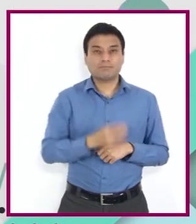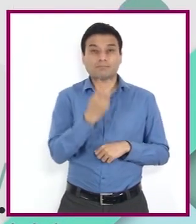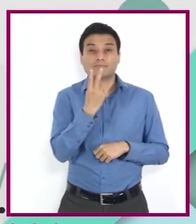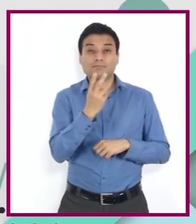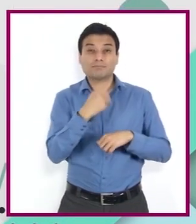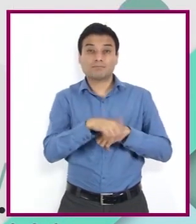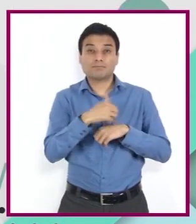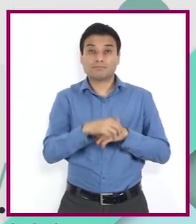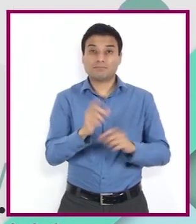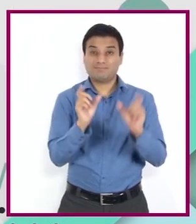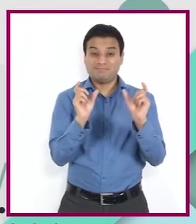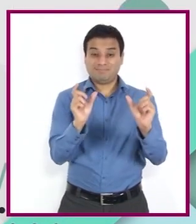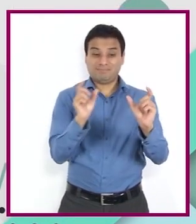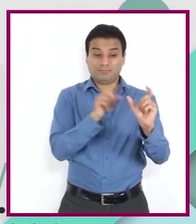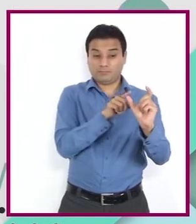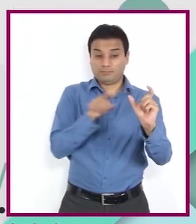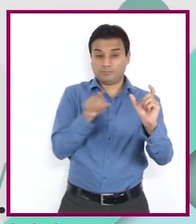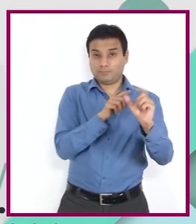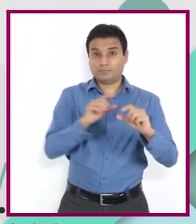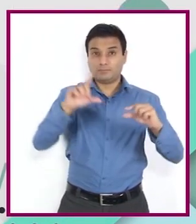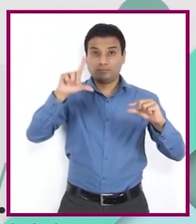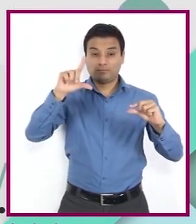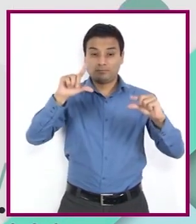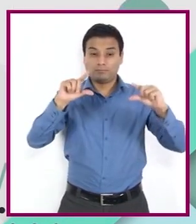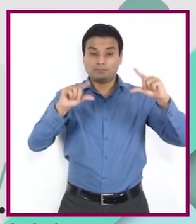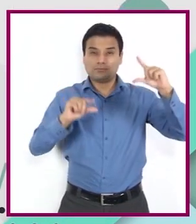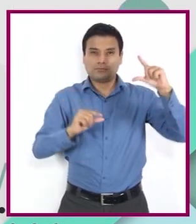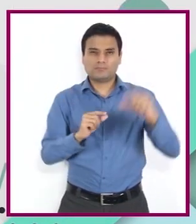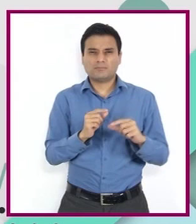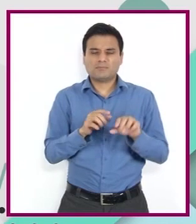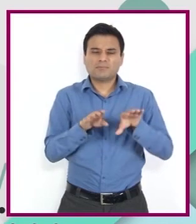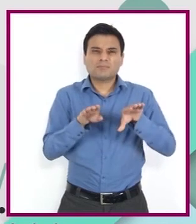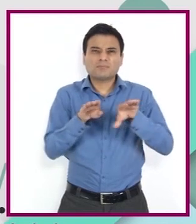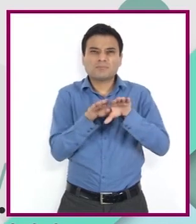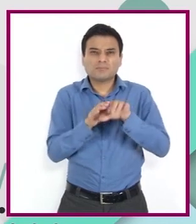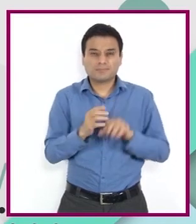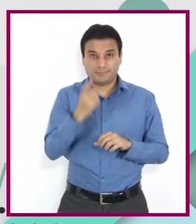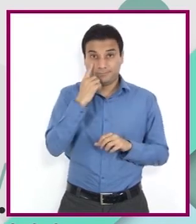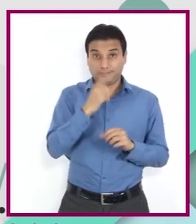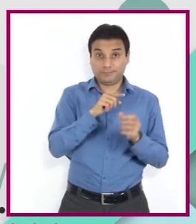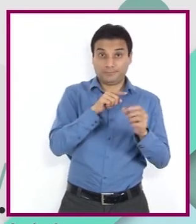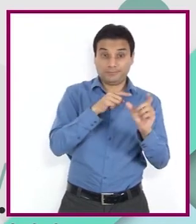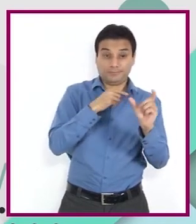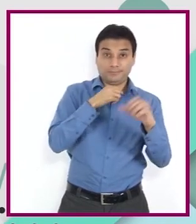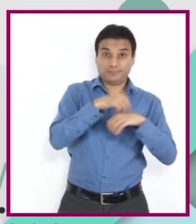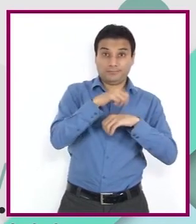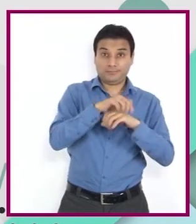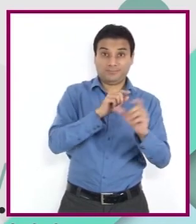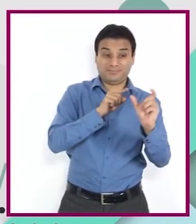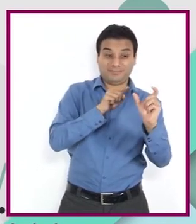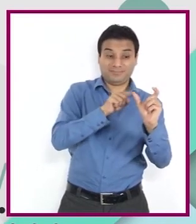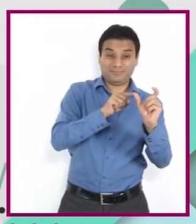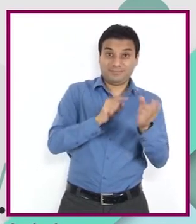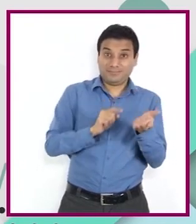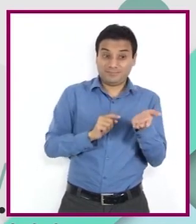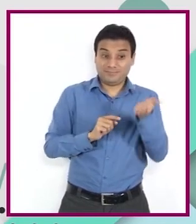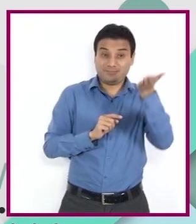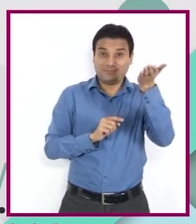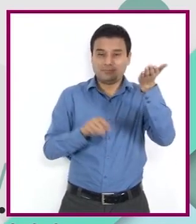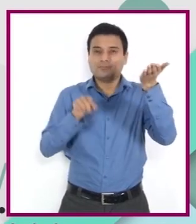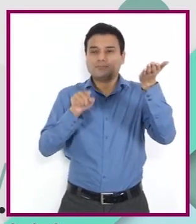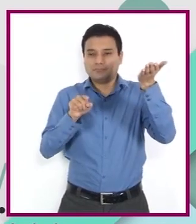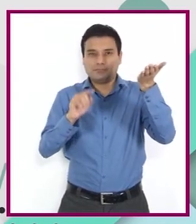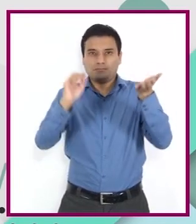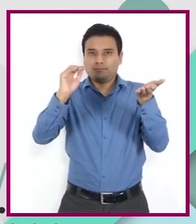son inversamente proporcionales si y solo si, al aumentar una de las cantidades, la otra cantidad disminuye en la